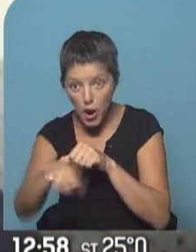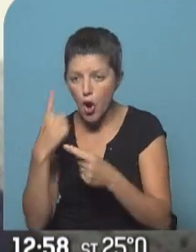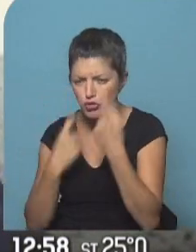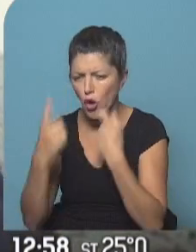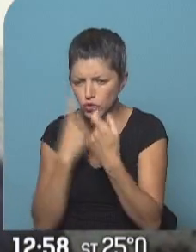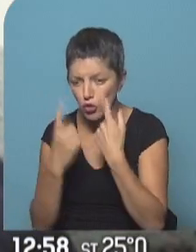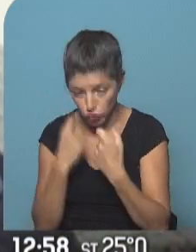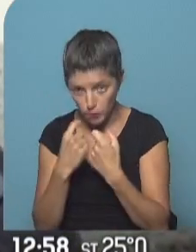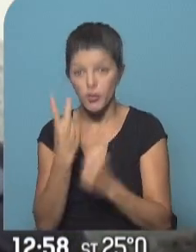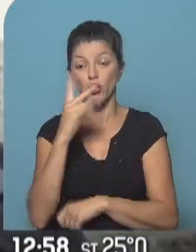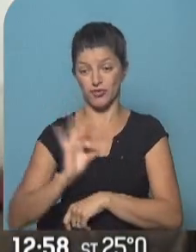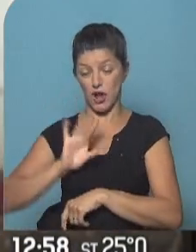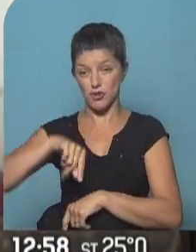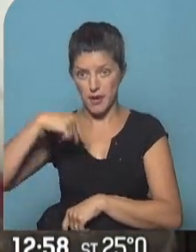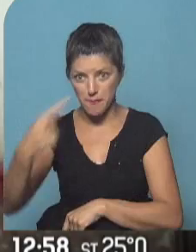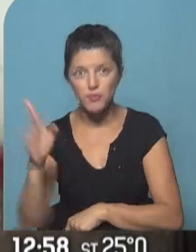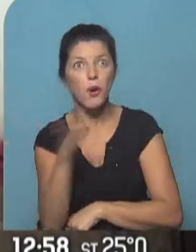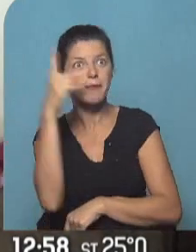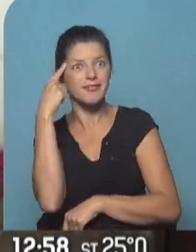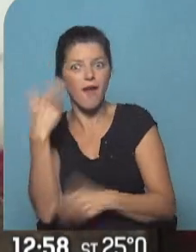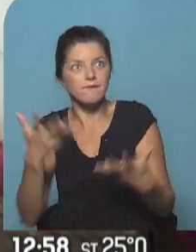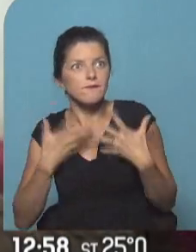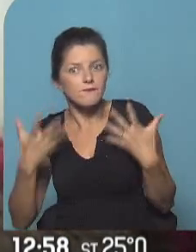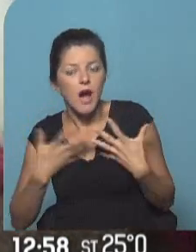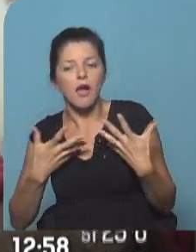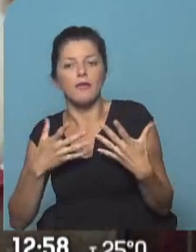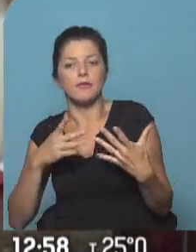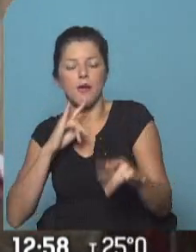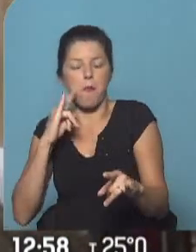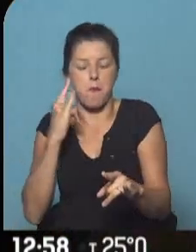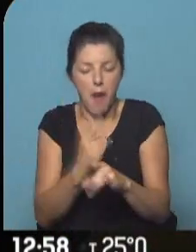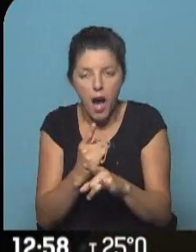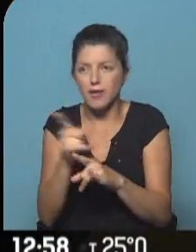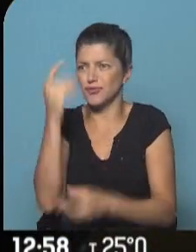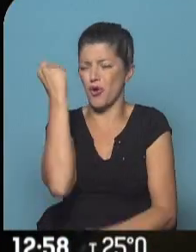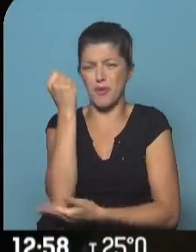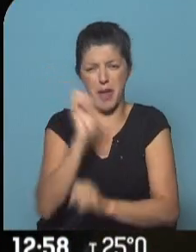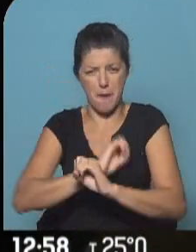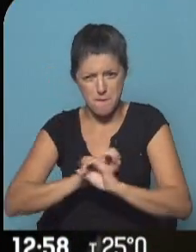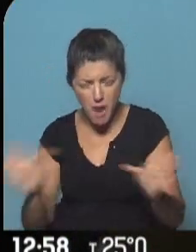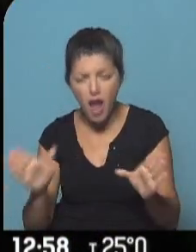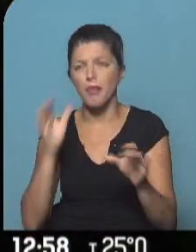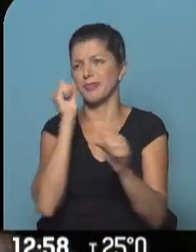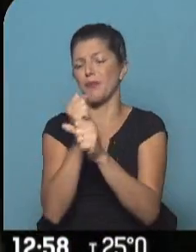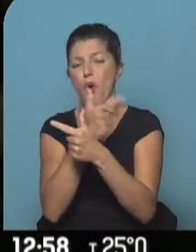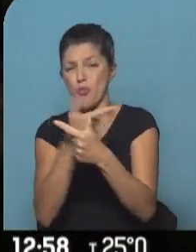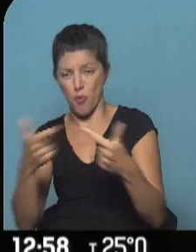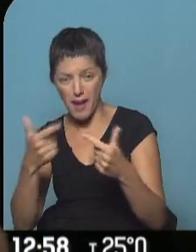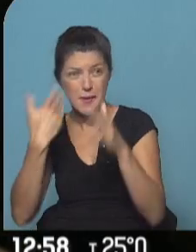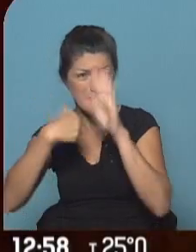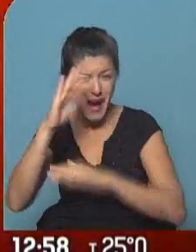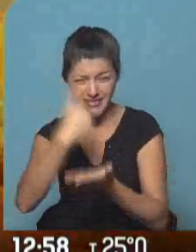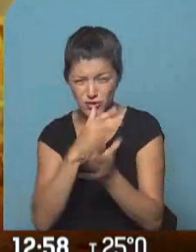después, esos esperados beneficios no se manifestaron en la agobiada economía de Irán, que exhibe un alto índice de desempleo, sobre todo en los